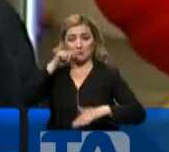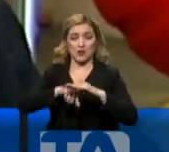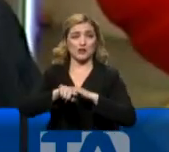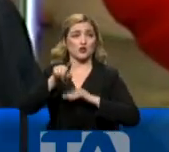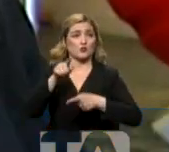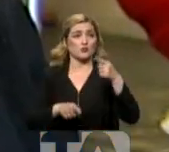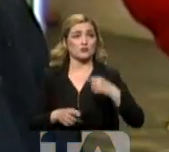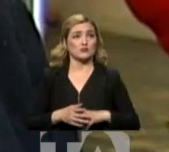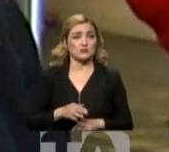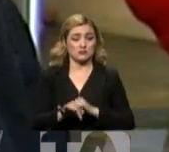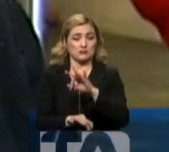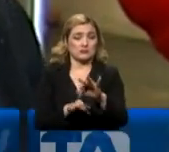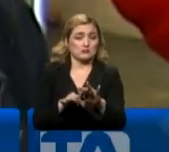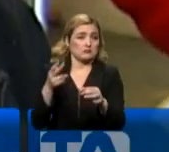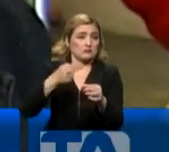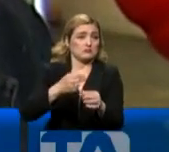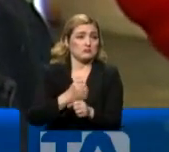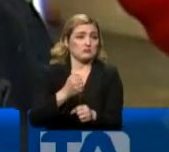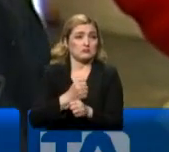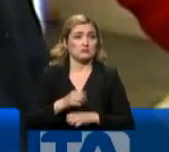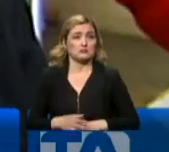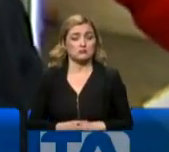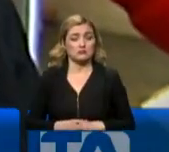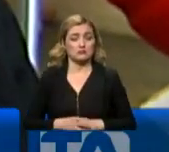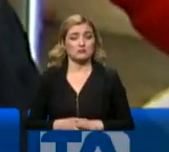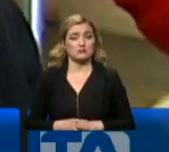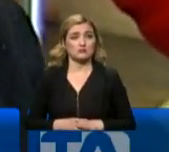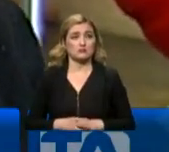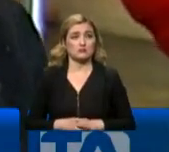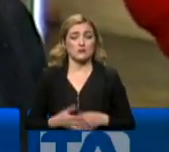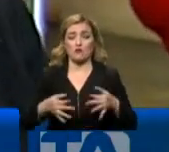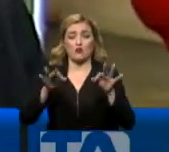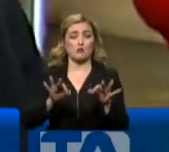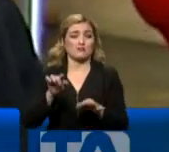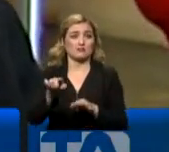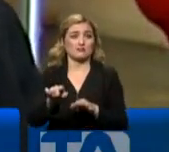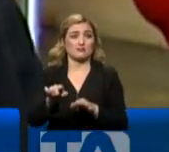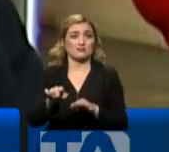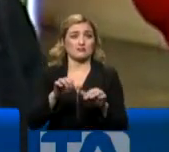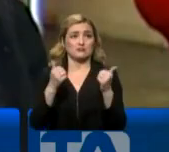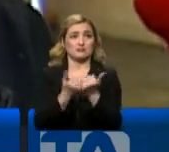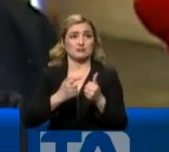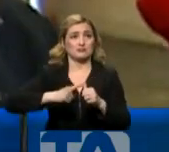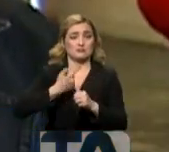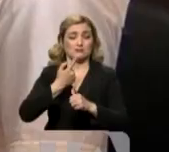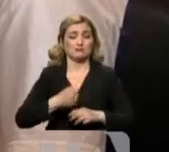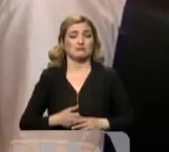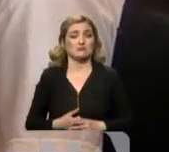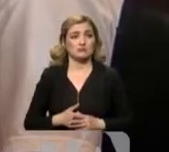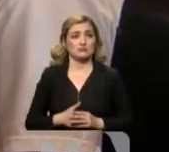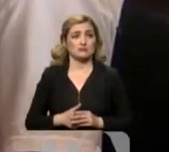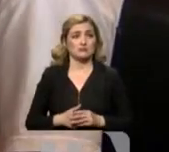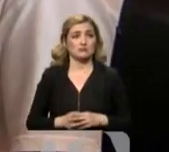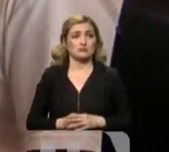intervenir. Los alternos están principalizados, pero debería ya hacerse una formalización de que ellos son los asambleístas principales, digamos. Y